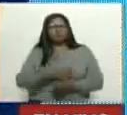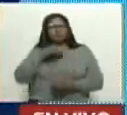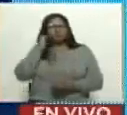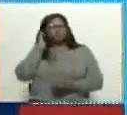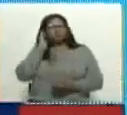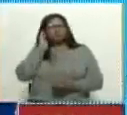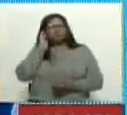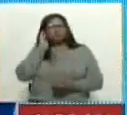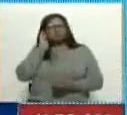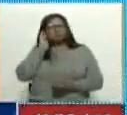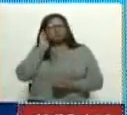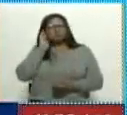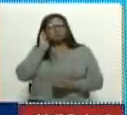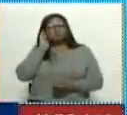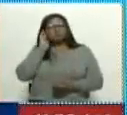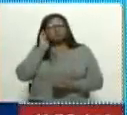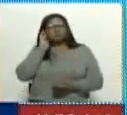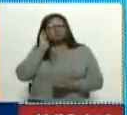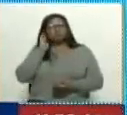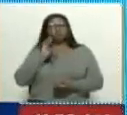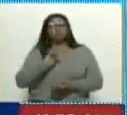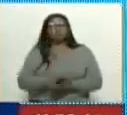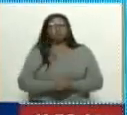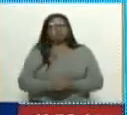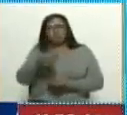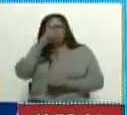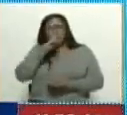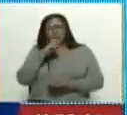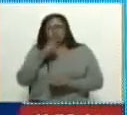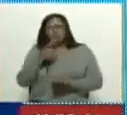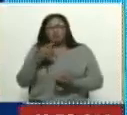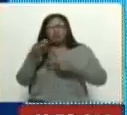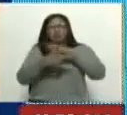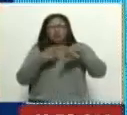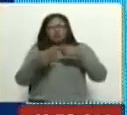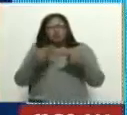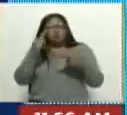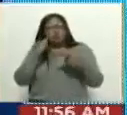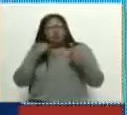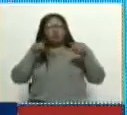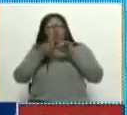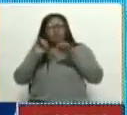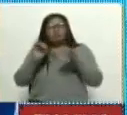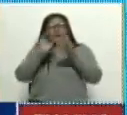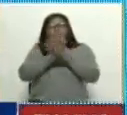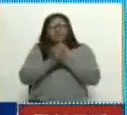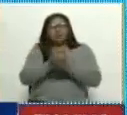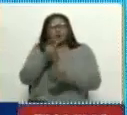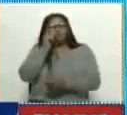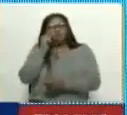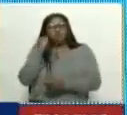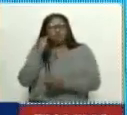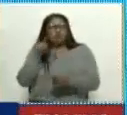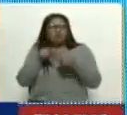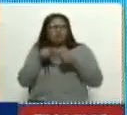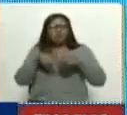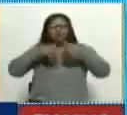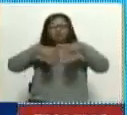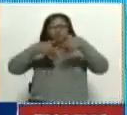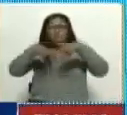que aman a la revolución bolivariana más que amigos amigas son militantes